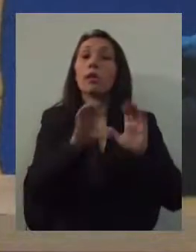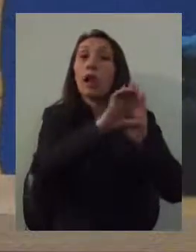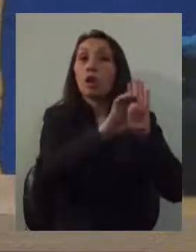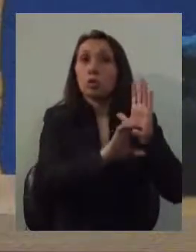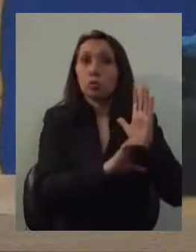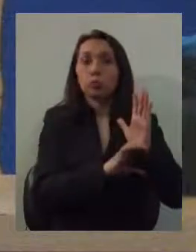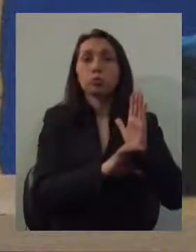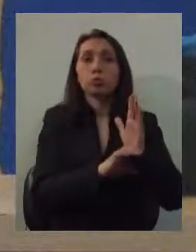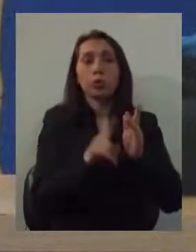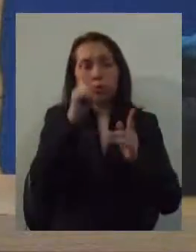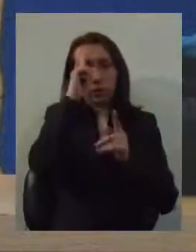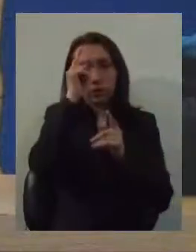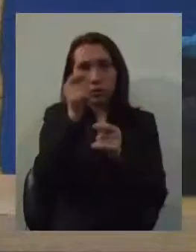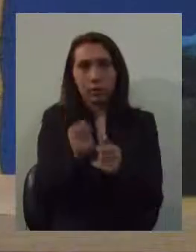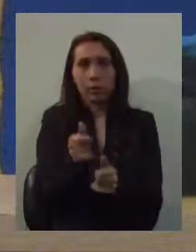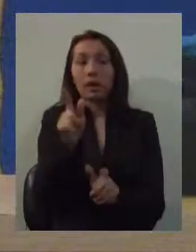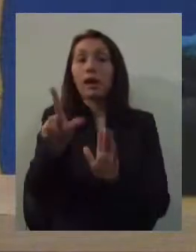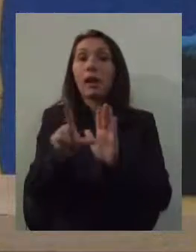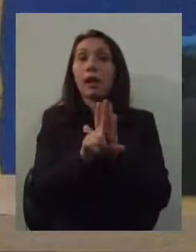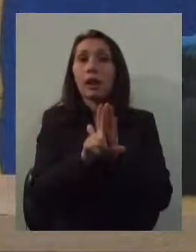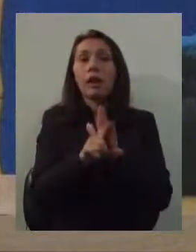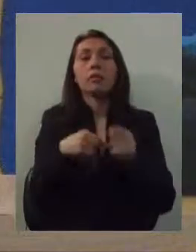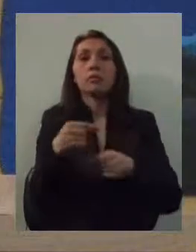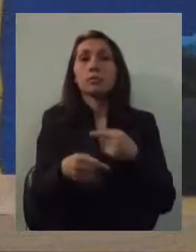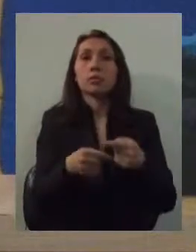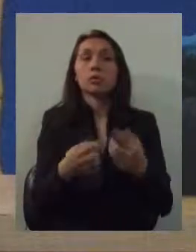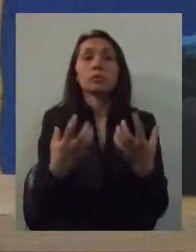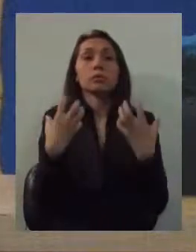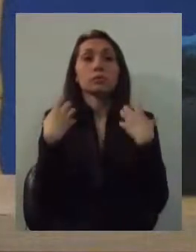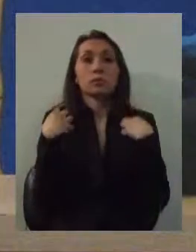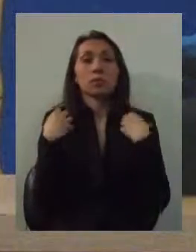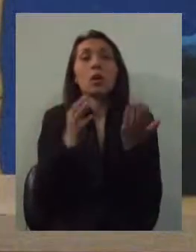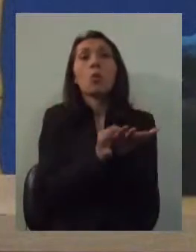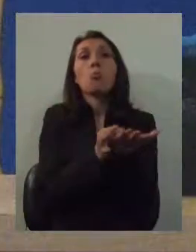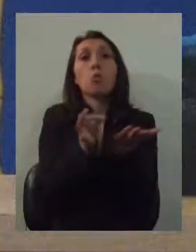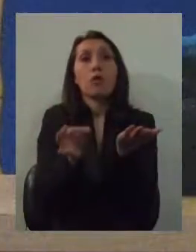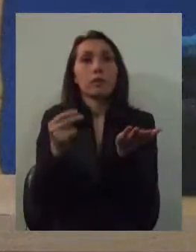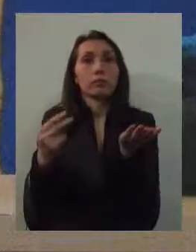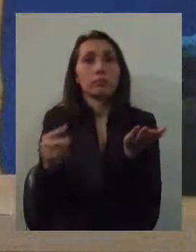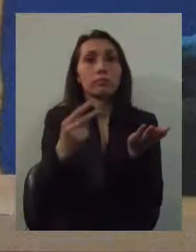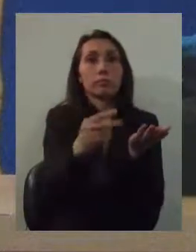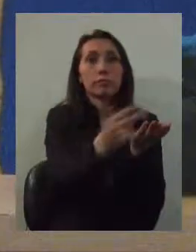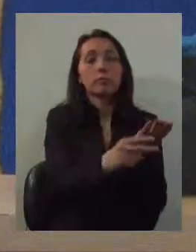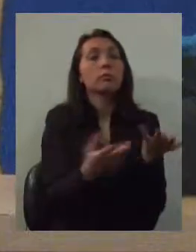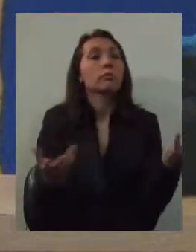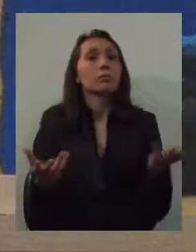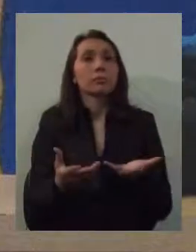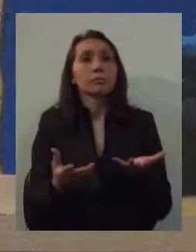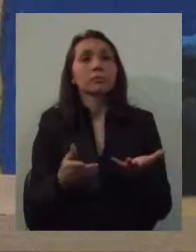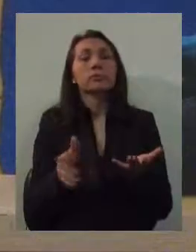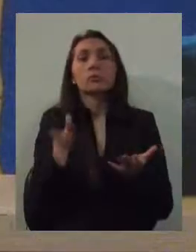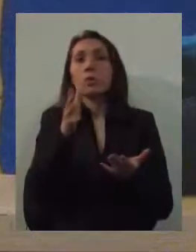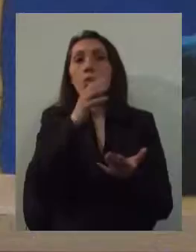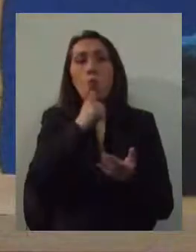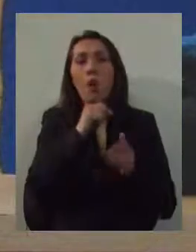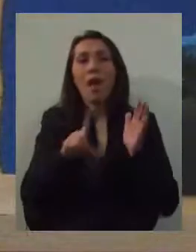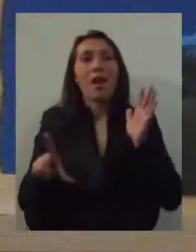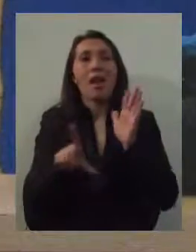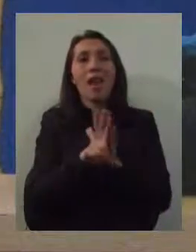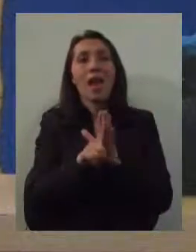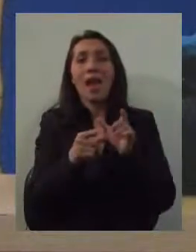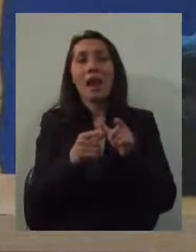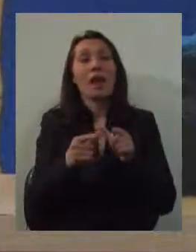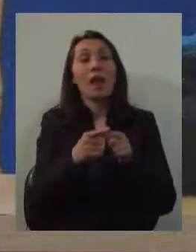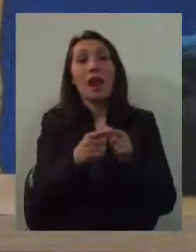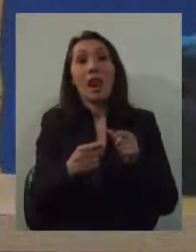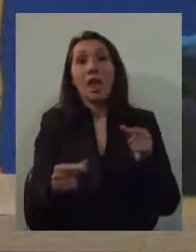la competencia legislativa en materia procesal le corresponde a las provincias, de tal manera que no hay una legislación